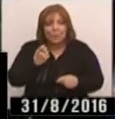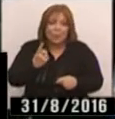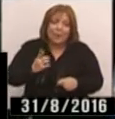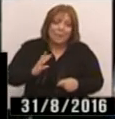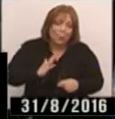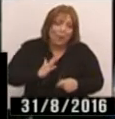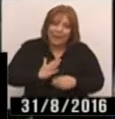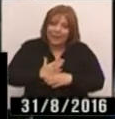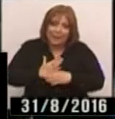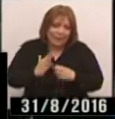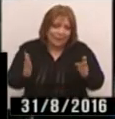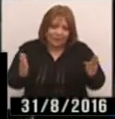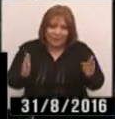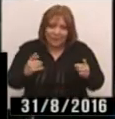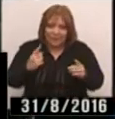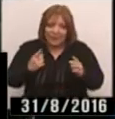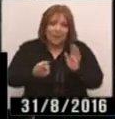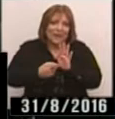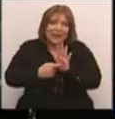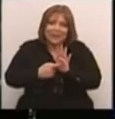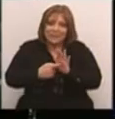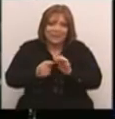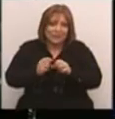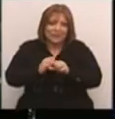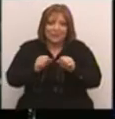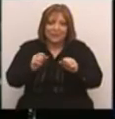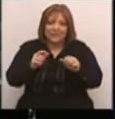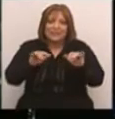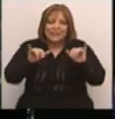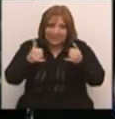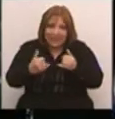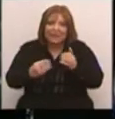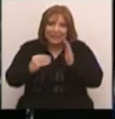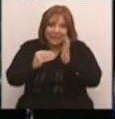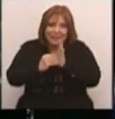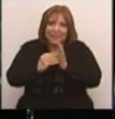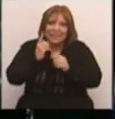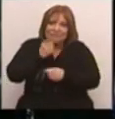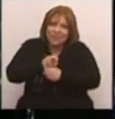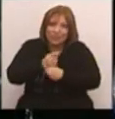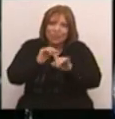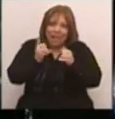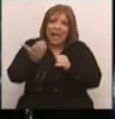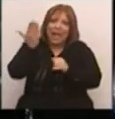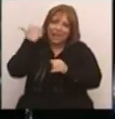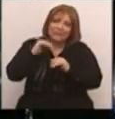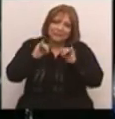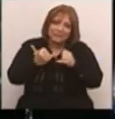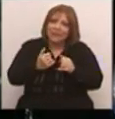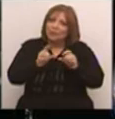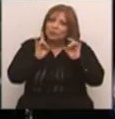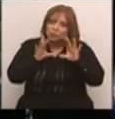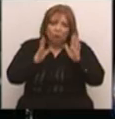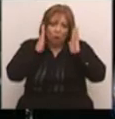es una norma. No, ¿pensás que no primó ahí? No, ya estaba definido, ya estaba definido que fuese de